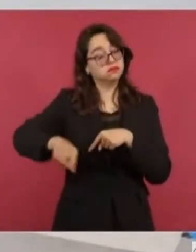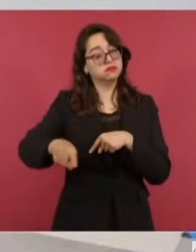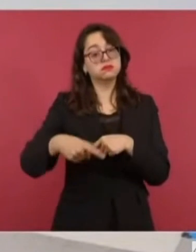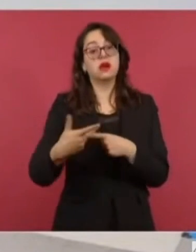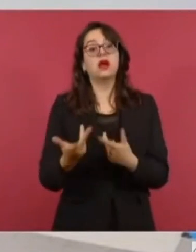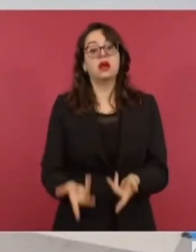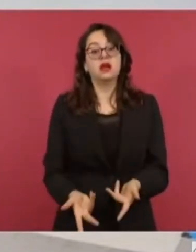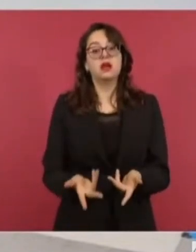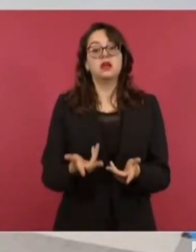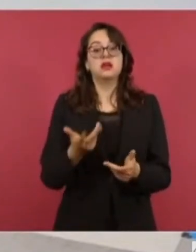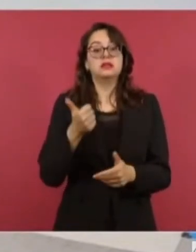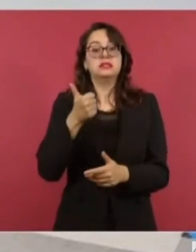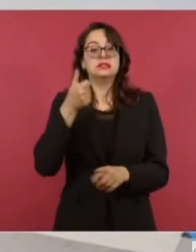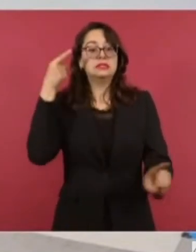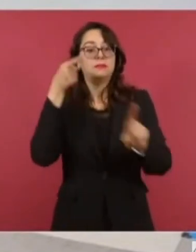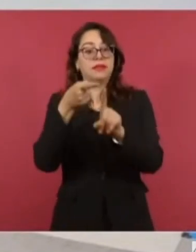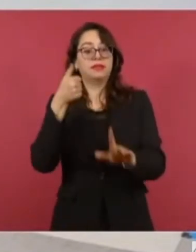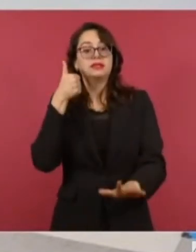en noviembre de